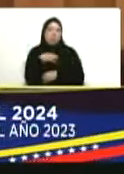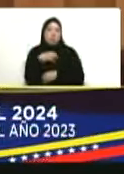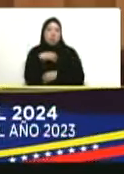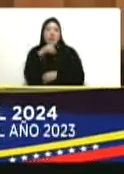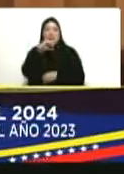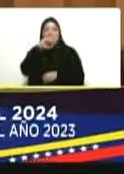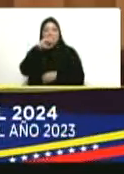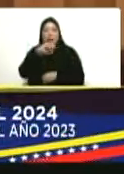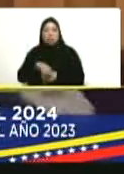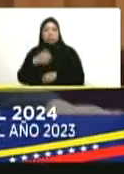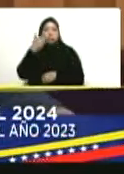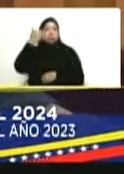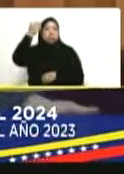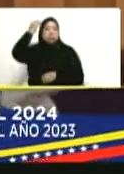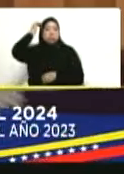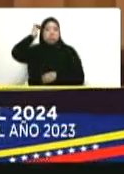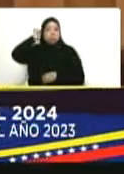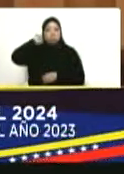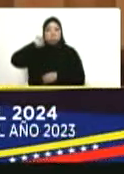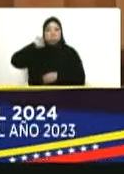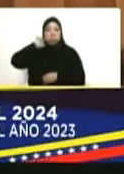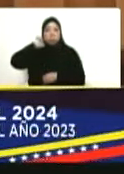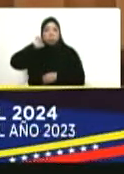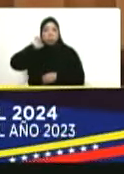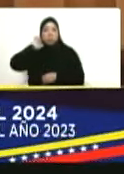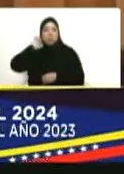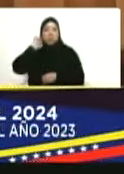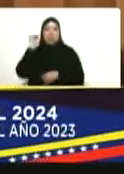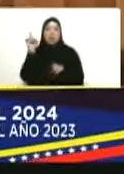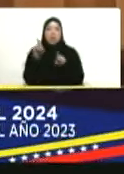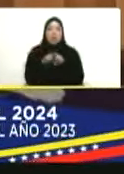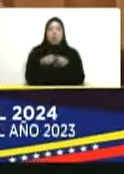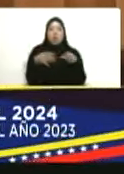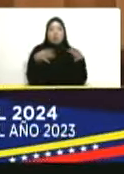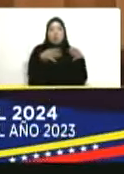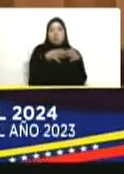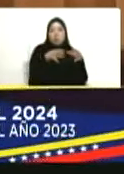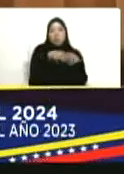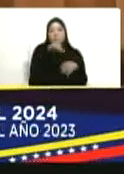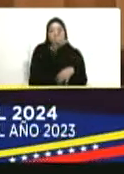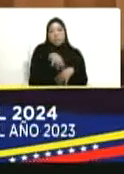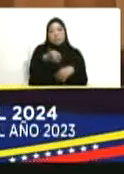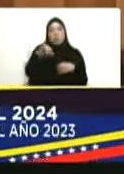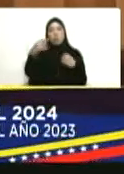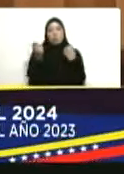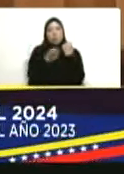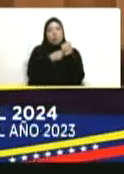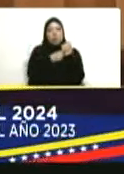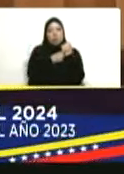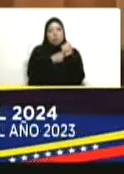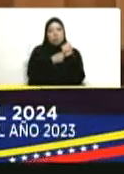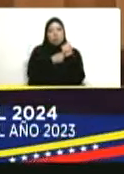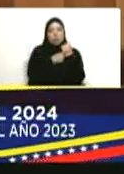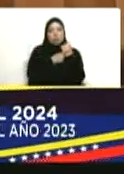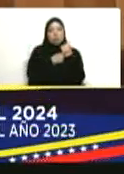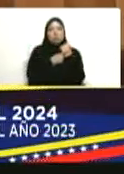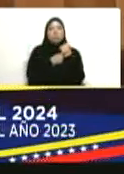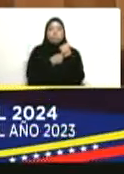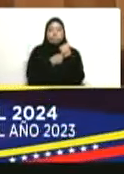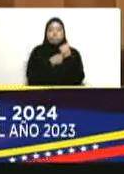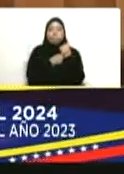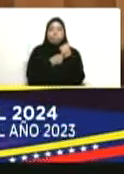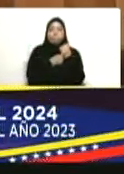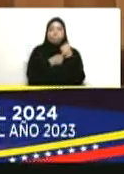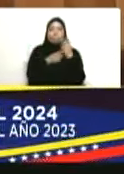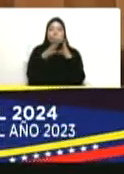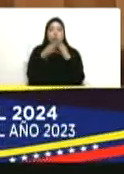Odio, Doña Pataleta, Doña Violencia y de Don Fantasma también. Don Fantasma también lo incumplió.